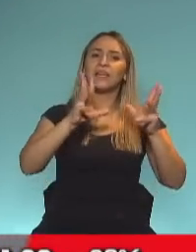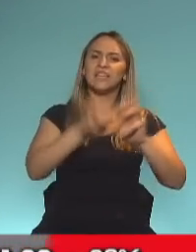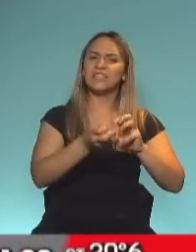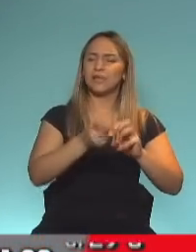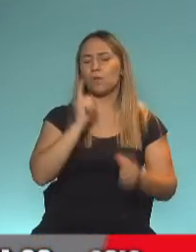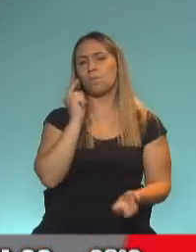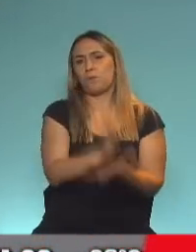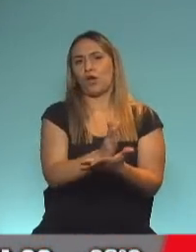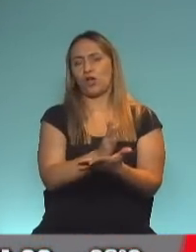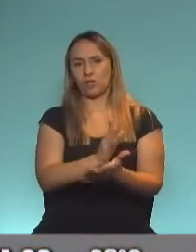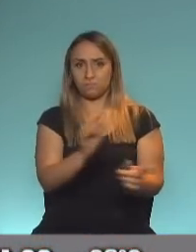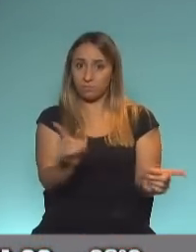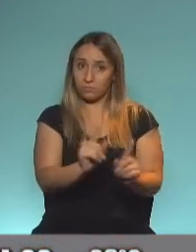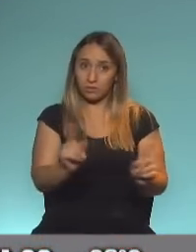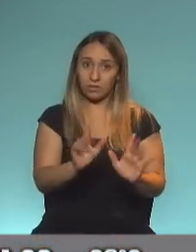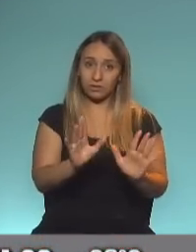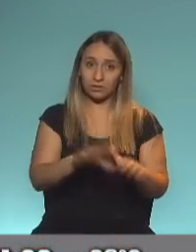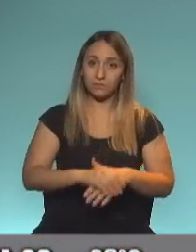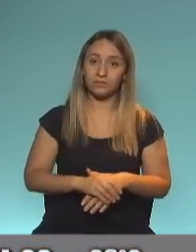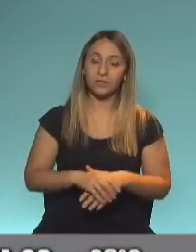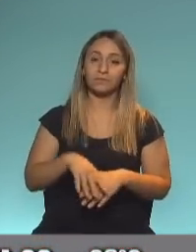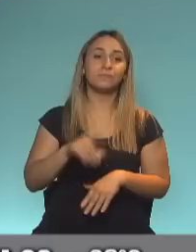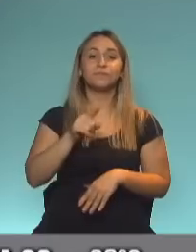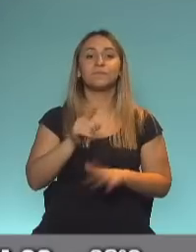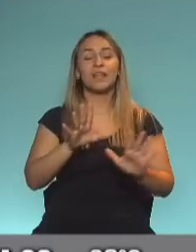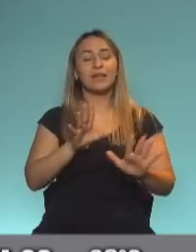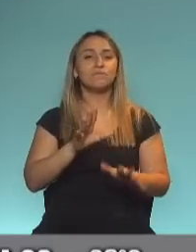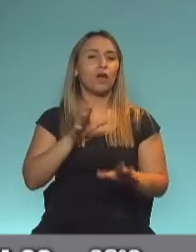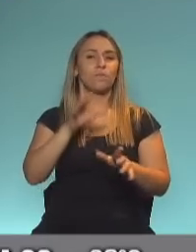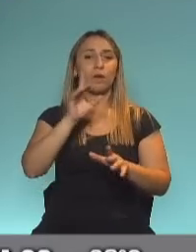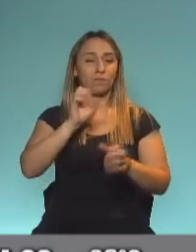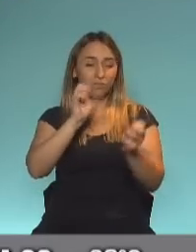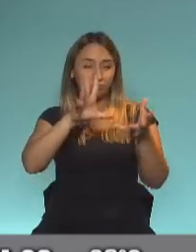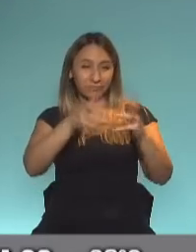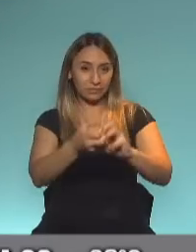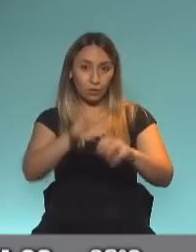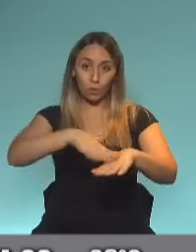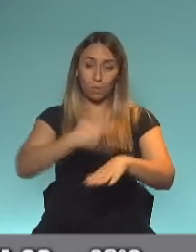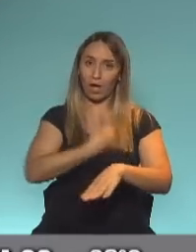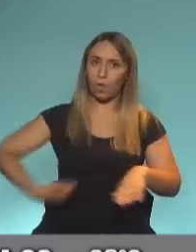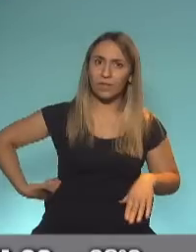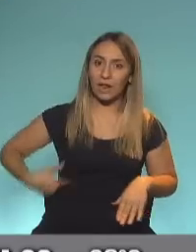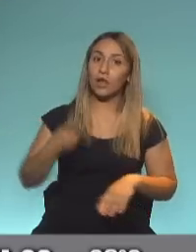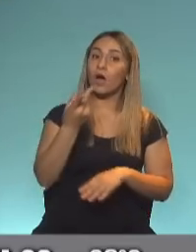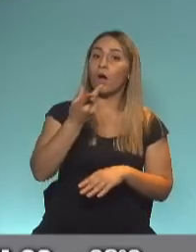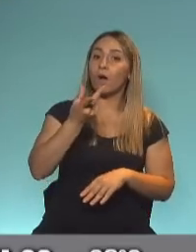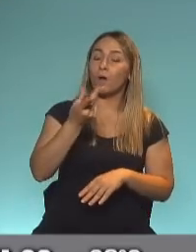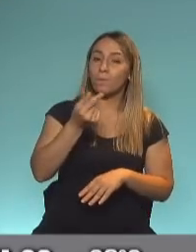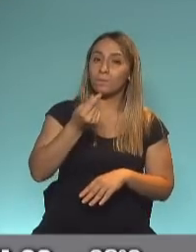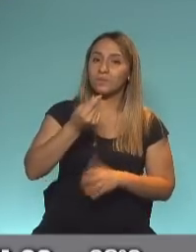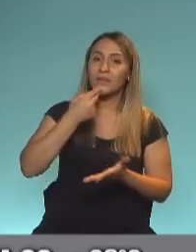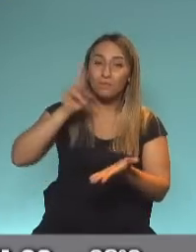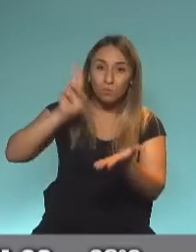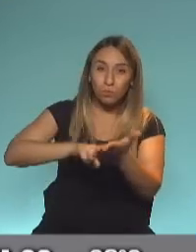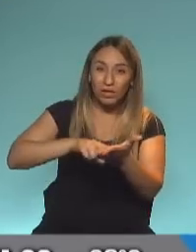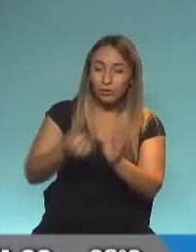golpeó, porque las cosas no pasan en la naturaleza. No. Las cosas las provocan los gobiernos. Siempre. Los aumentos de tarifa no los decidió ni Dios, nada